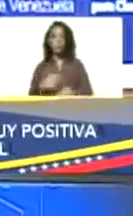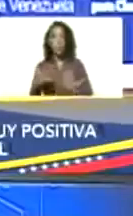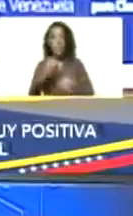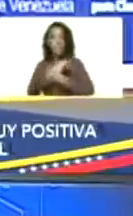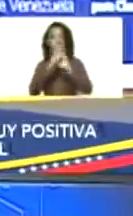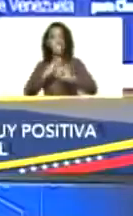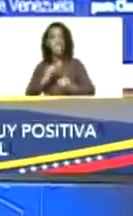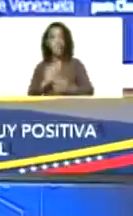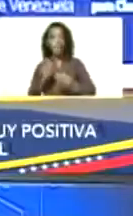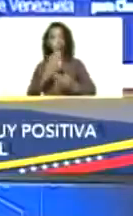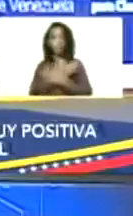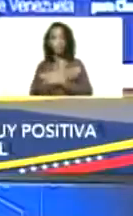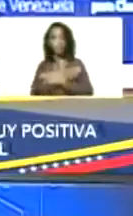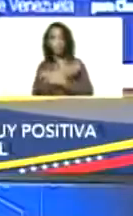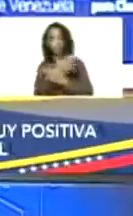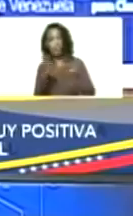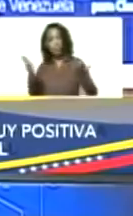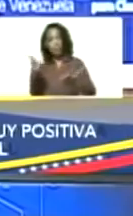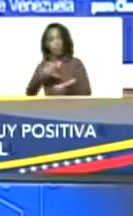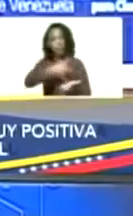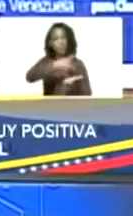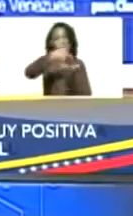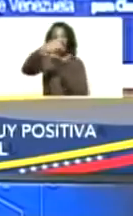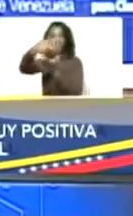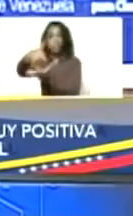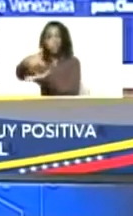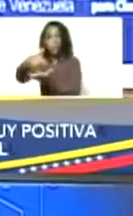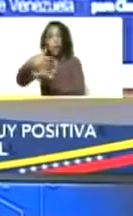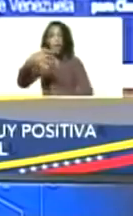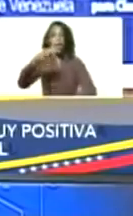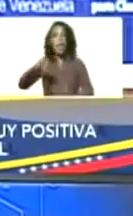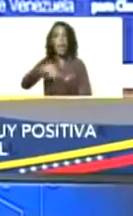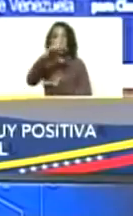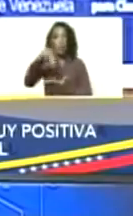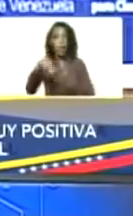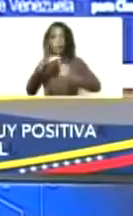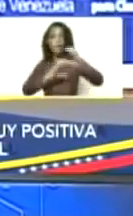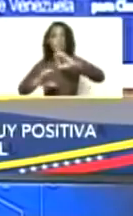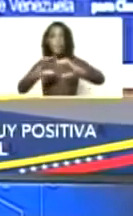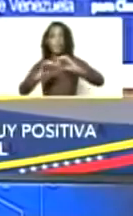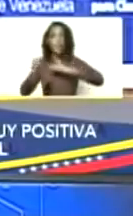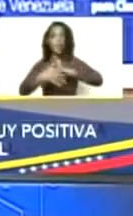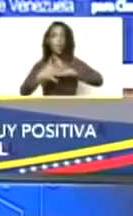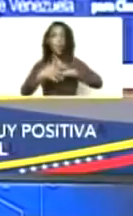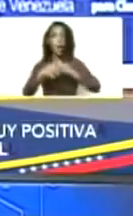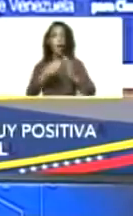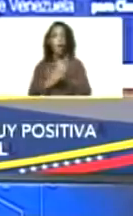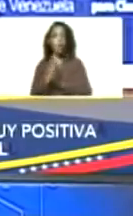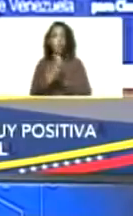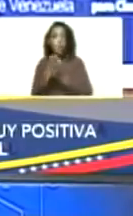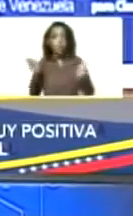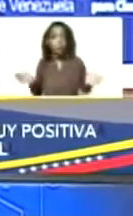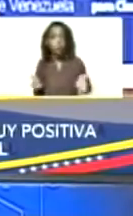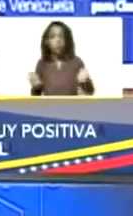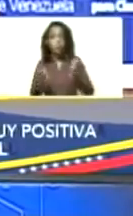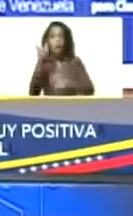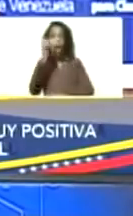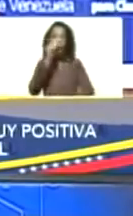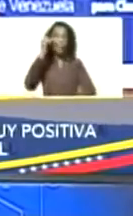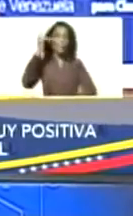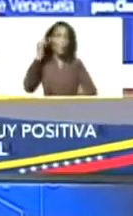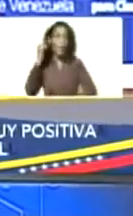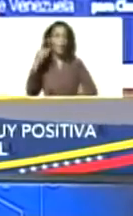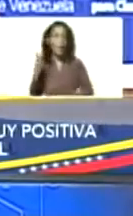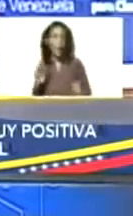entregarle este Premio Nacional de Ciencia, Tecnología e Innovación a hombres y mujeres que